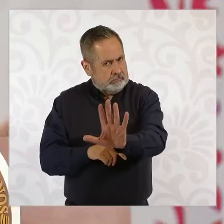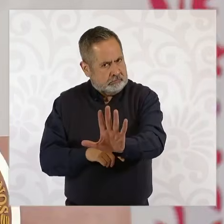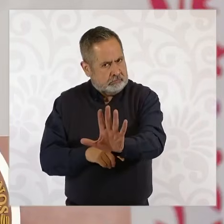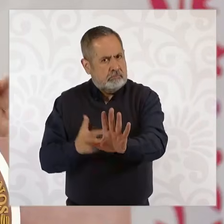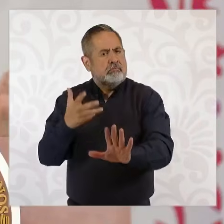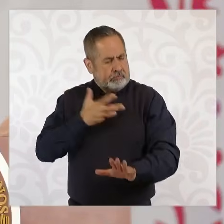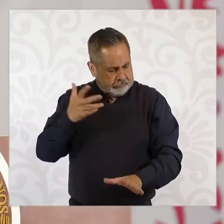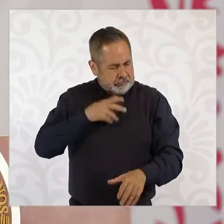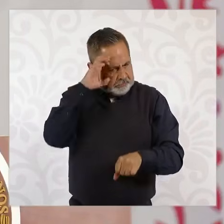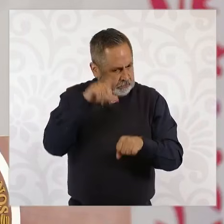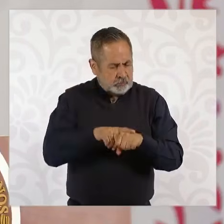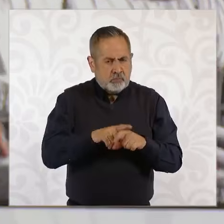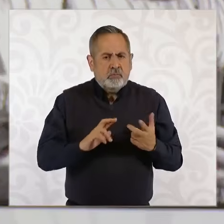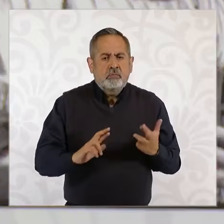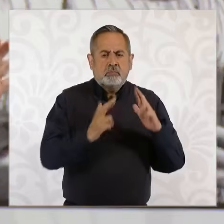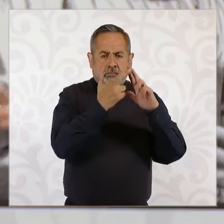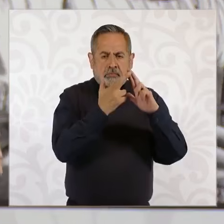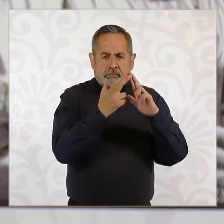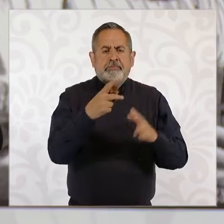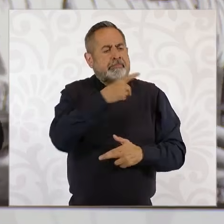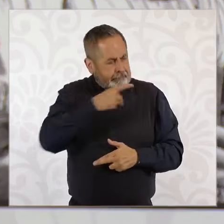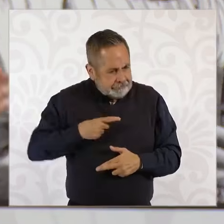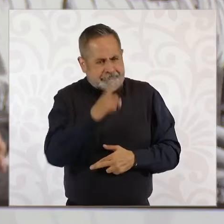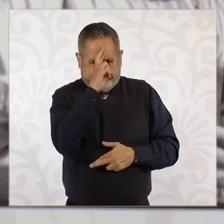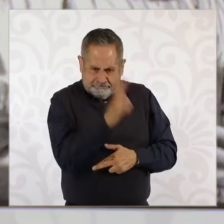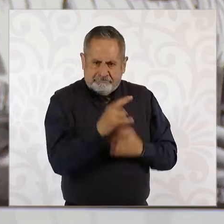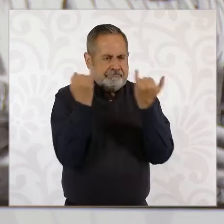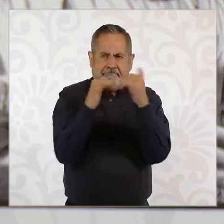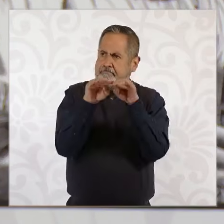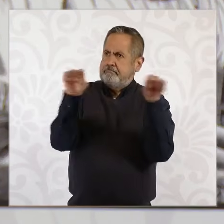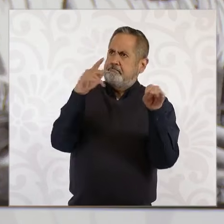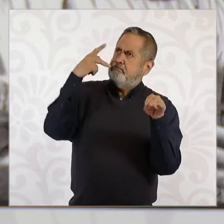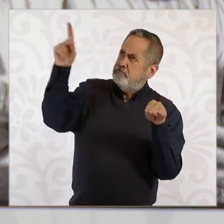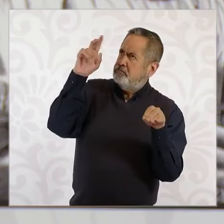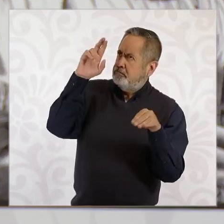otras religiones y que no deben ser respetadas igual.